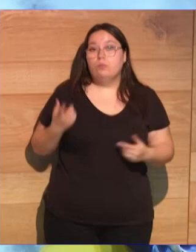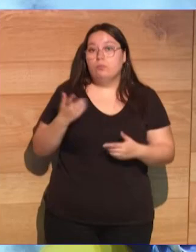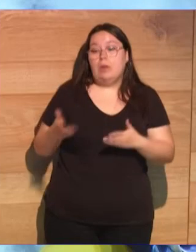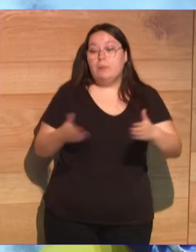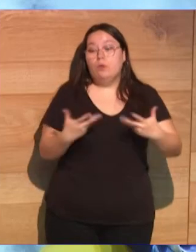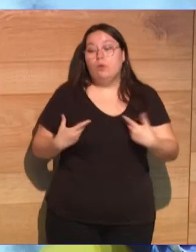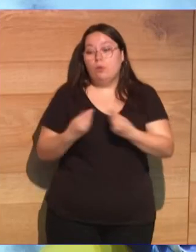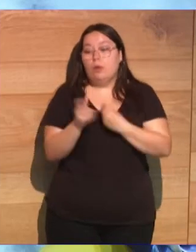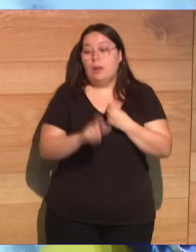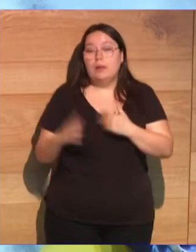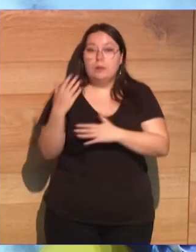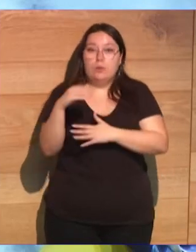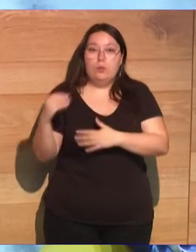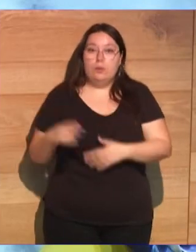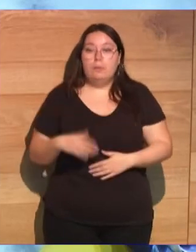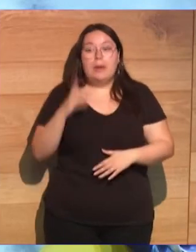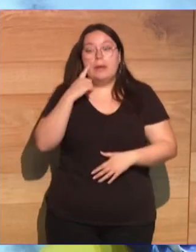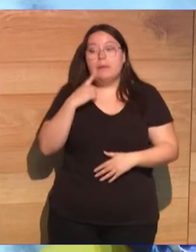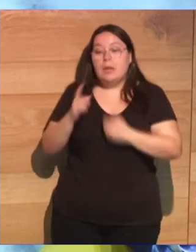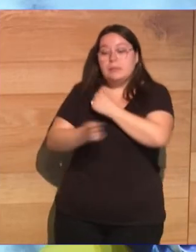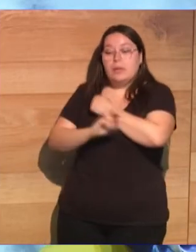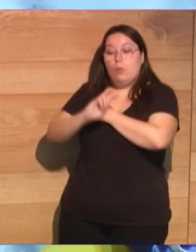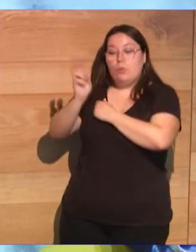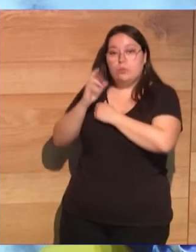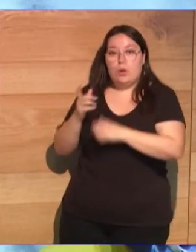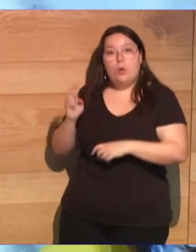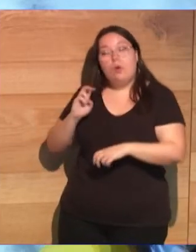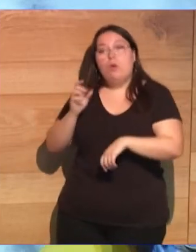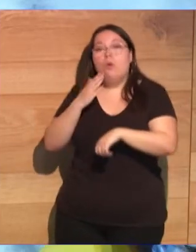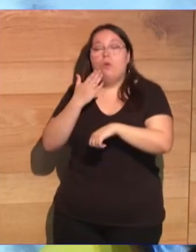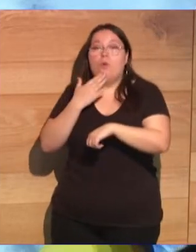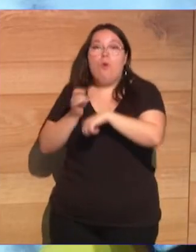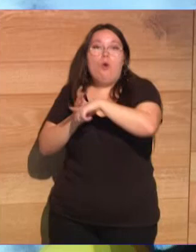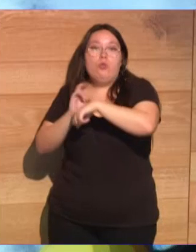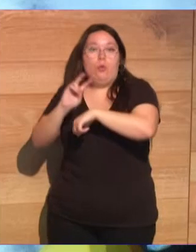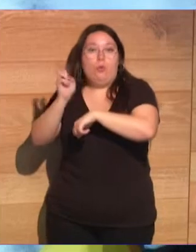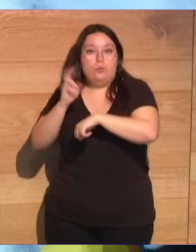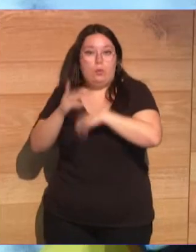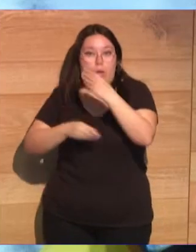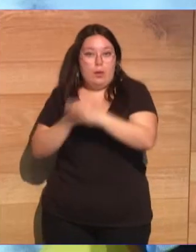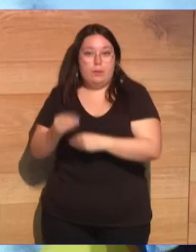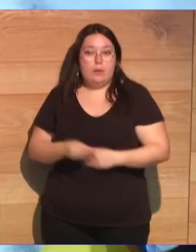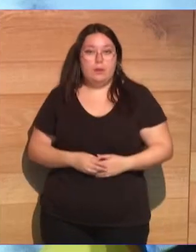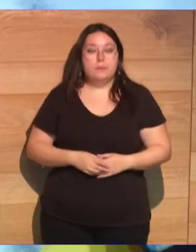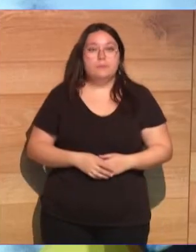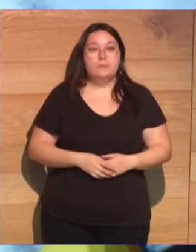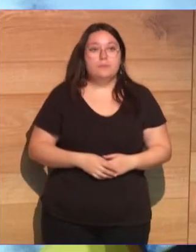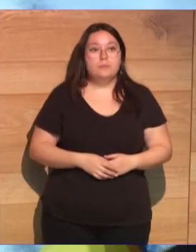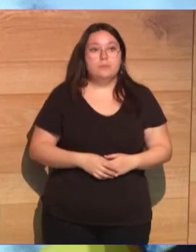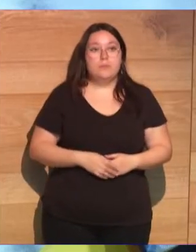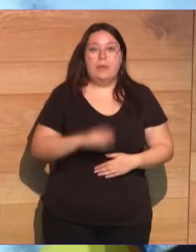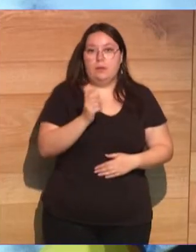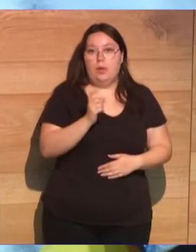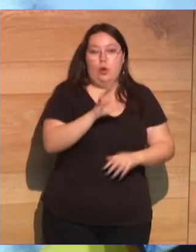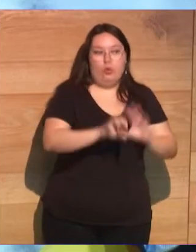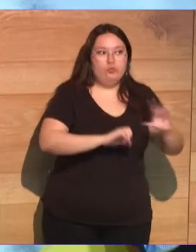que explore otras rutas que tengan que ver con otro tipo de ocio que no sea el que está al uso, el de consumo,